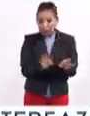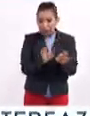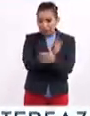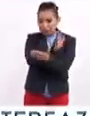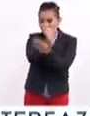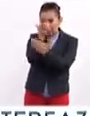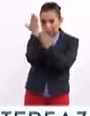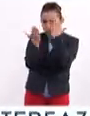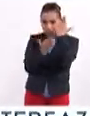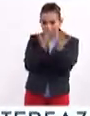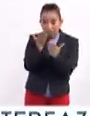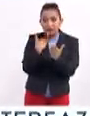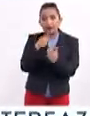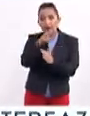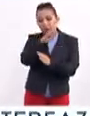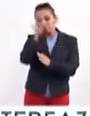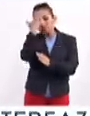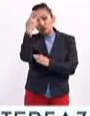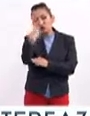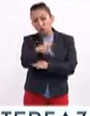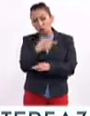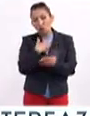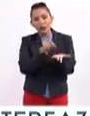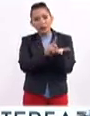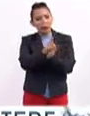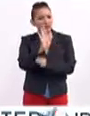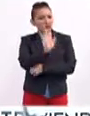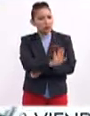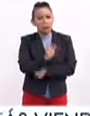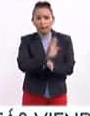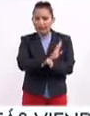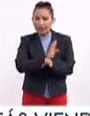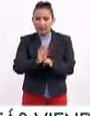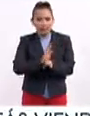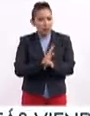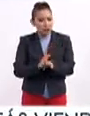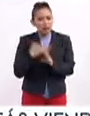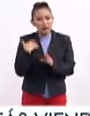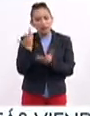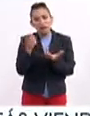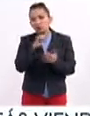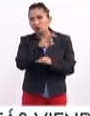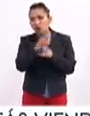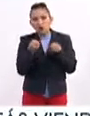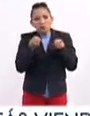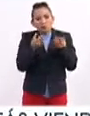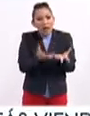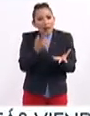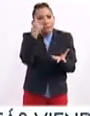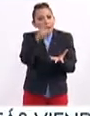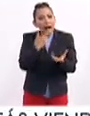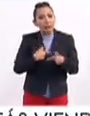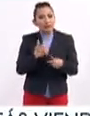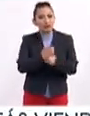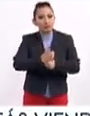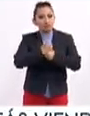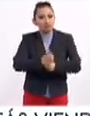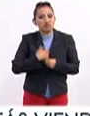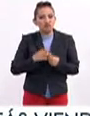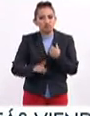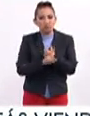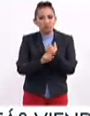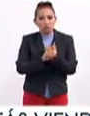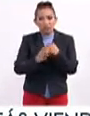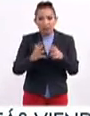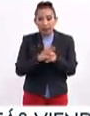acceso a la educación y se les han reconocido todos los derechos, beneficios y prestaciones establecidos para las víctimas del conflicto,